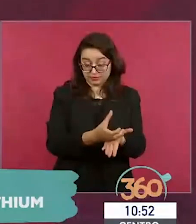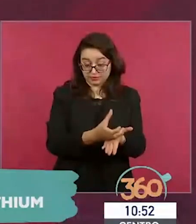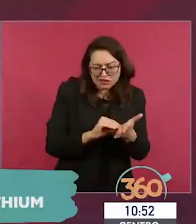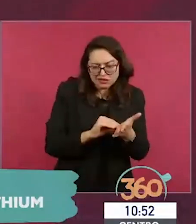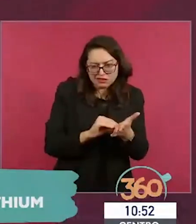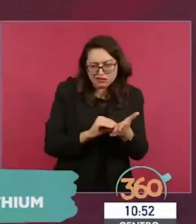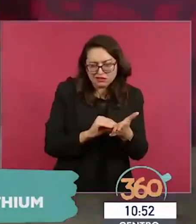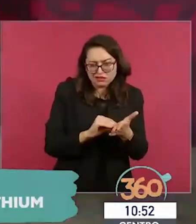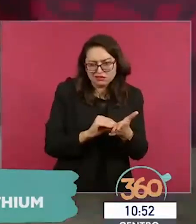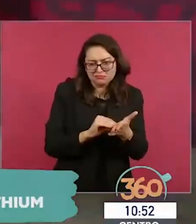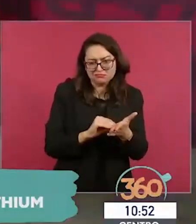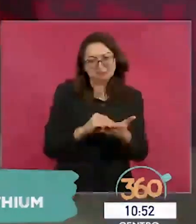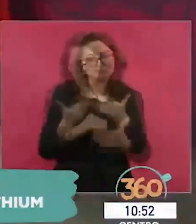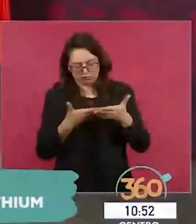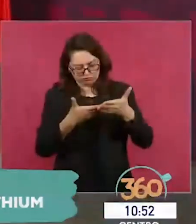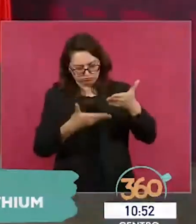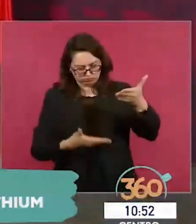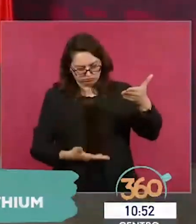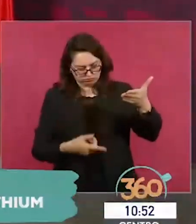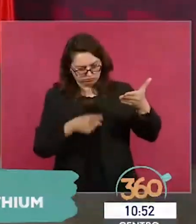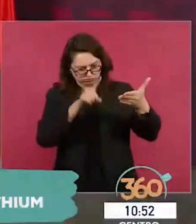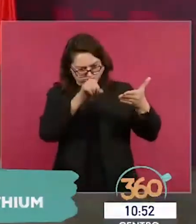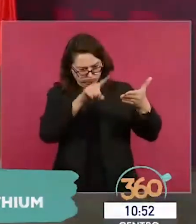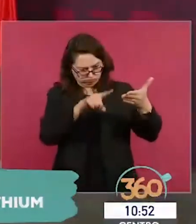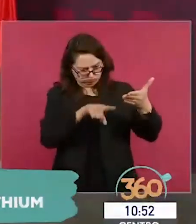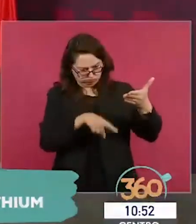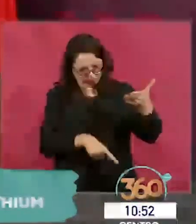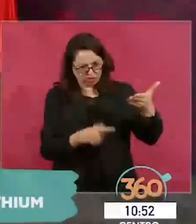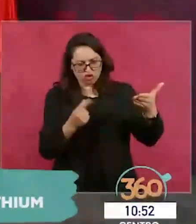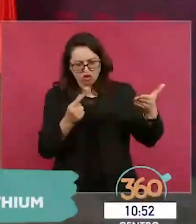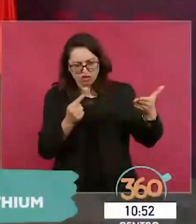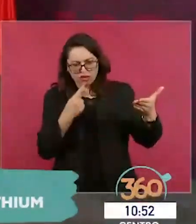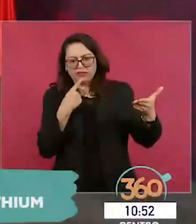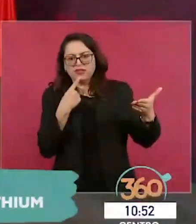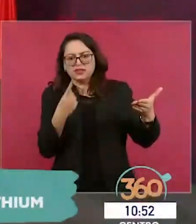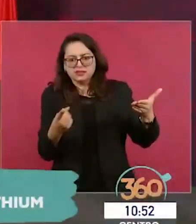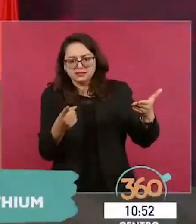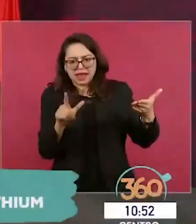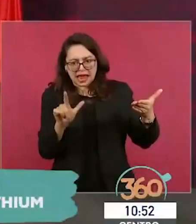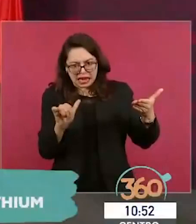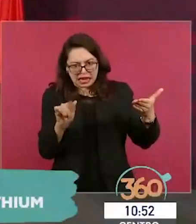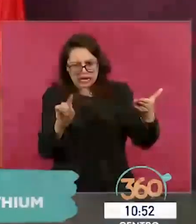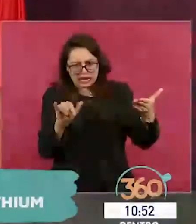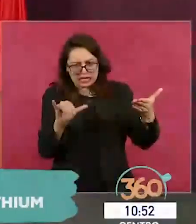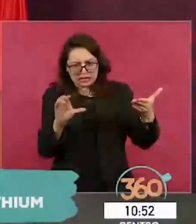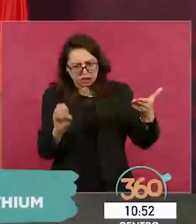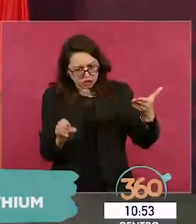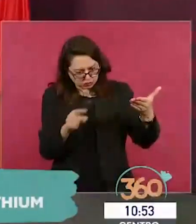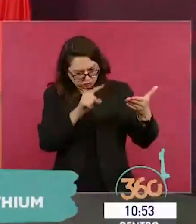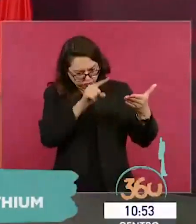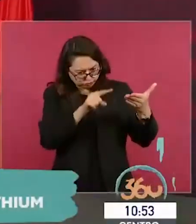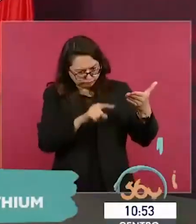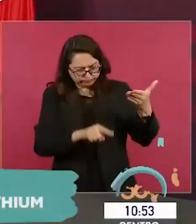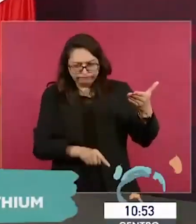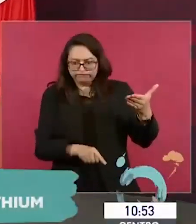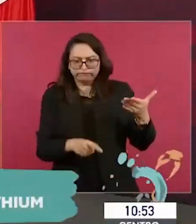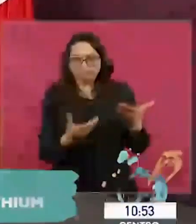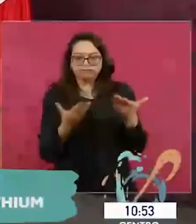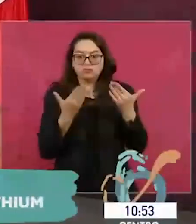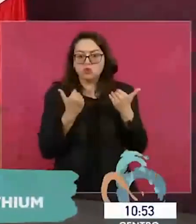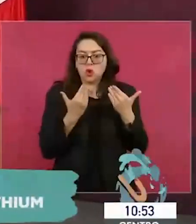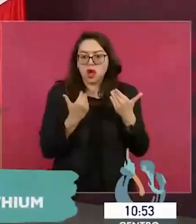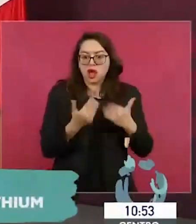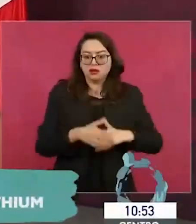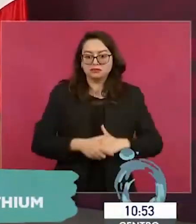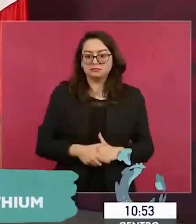no de litio entonces por eso fue el